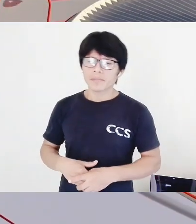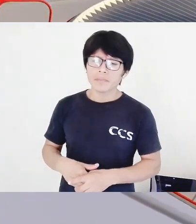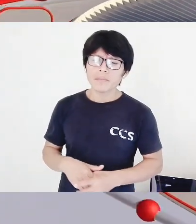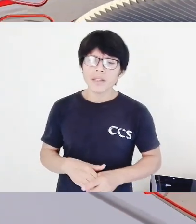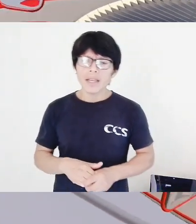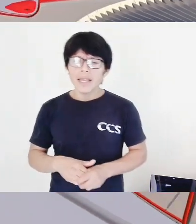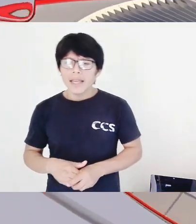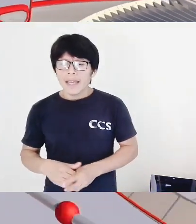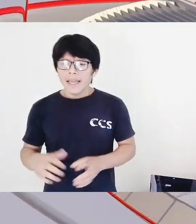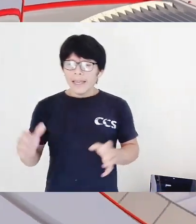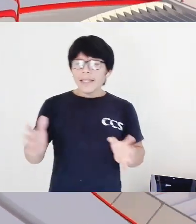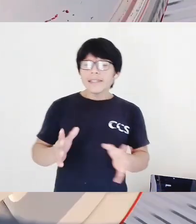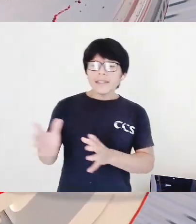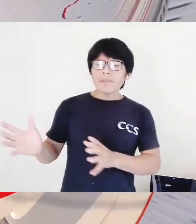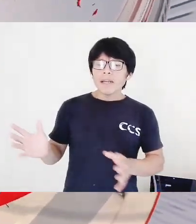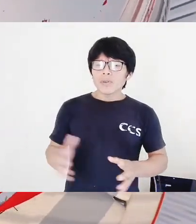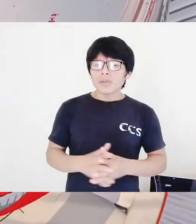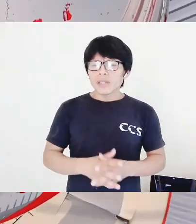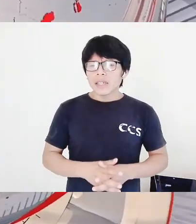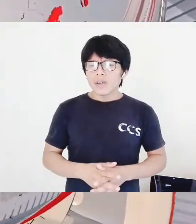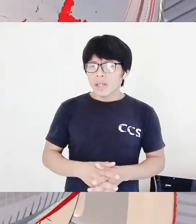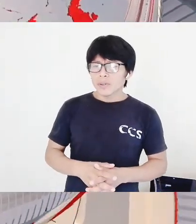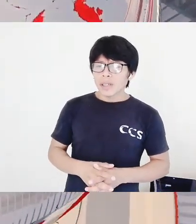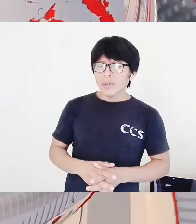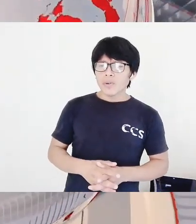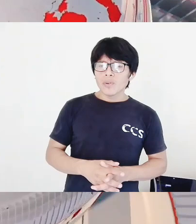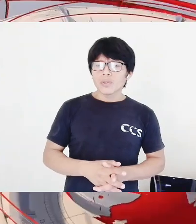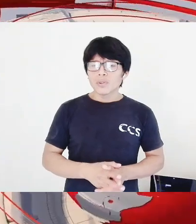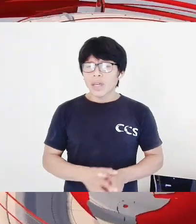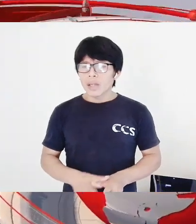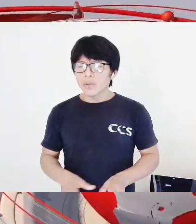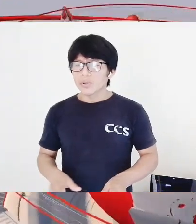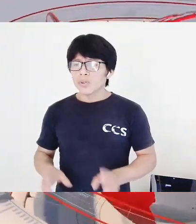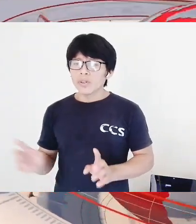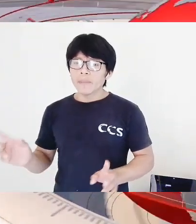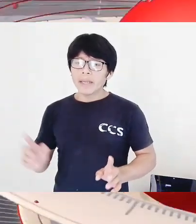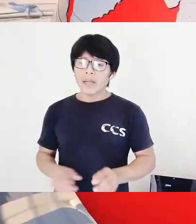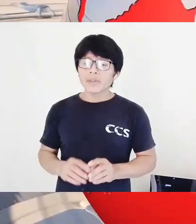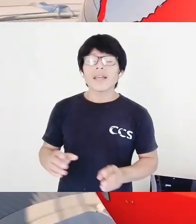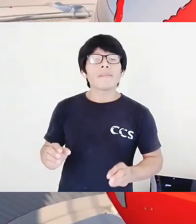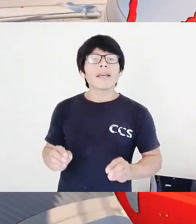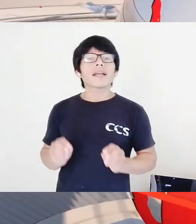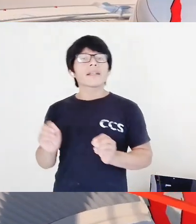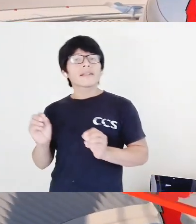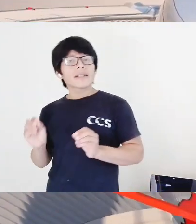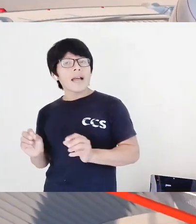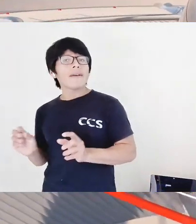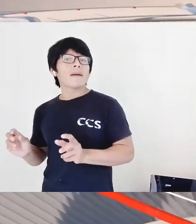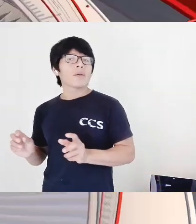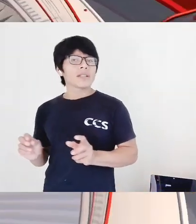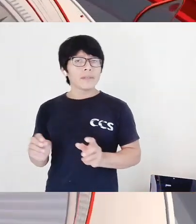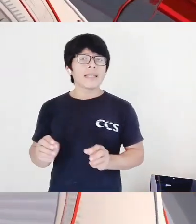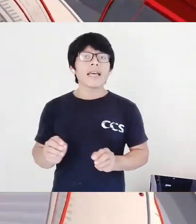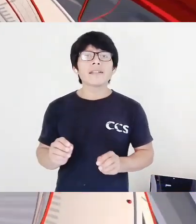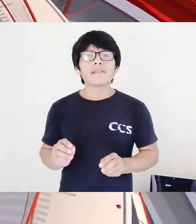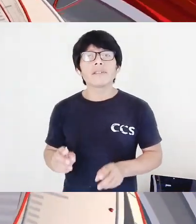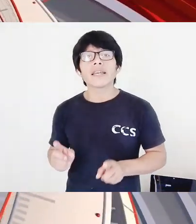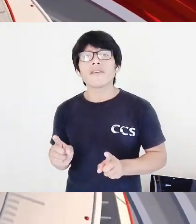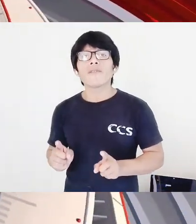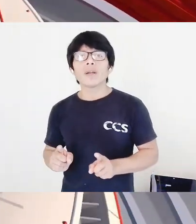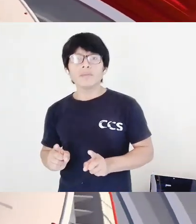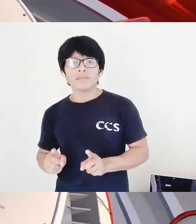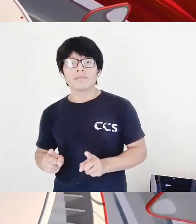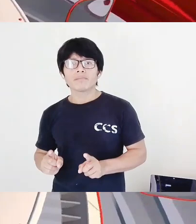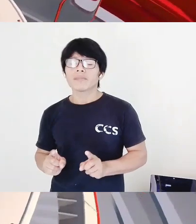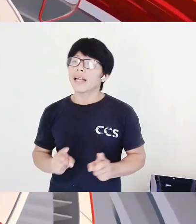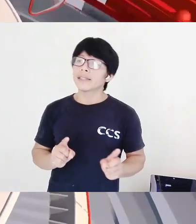bueno. Este tema de lo que sucedió con los ciudadanos norteamericanos, también cabe la posibilidad de